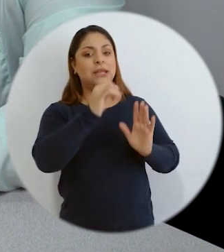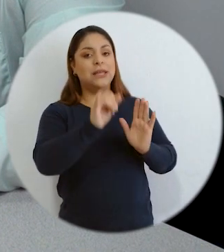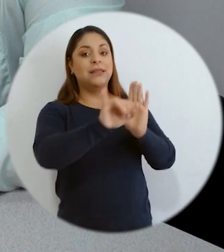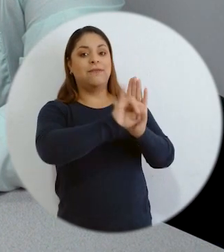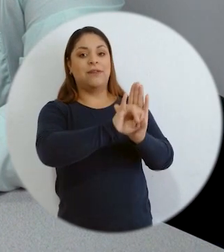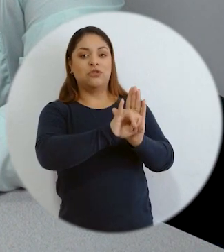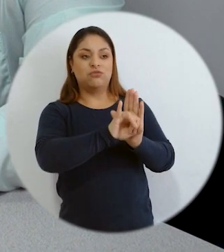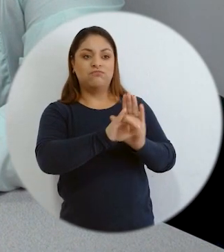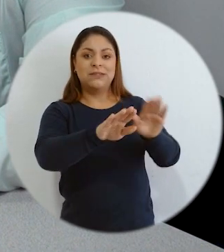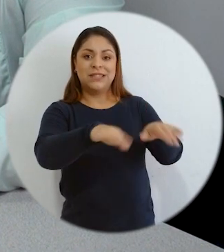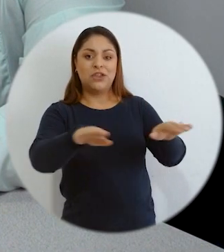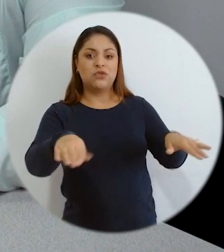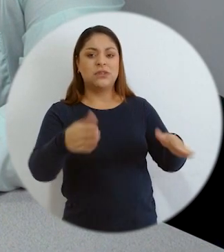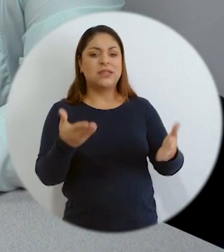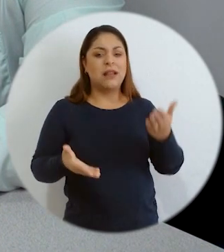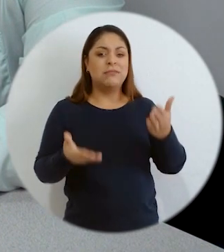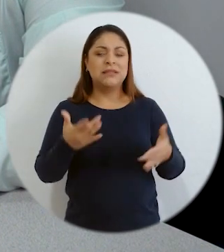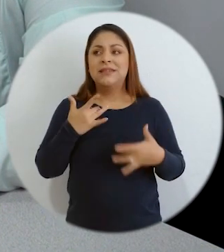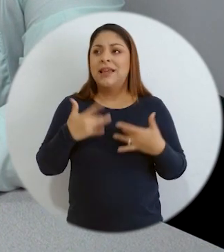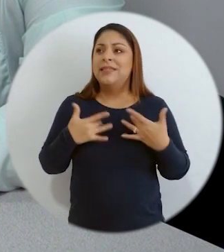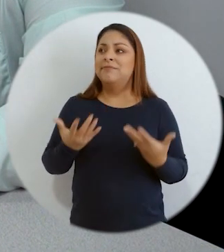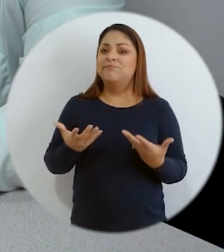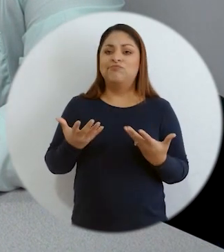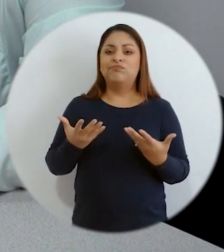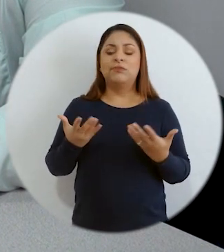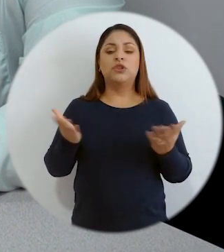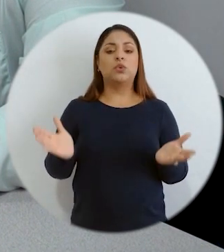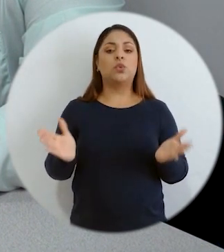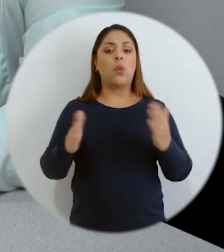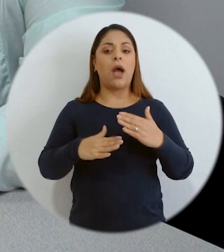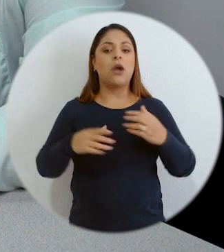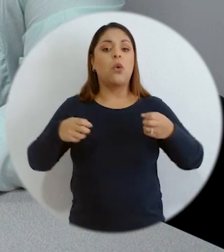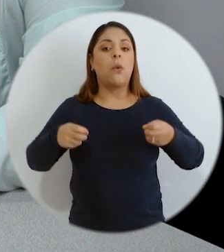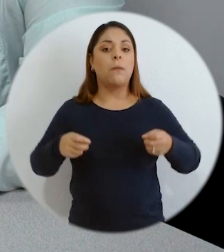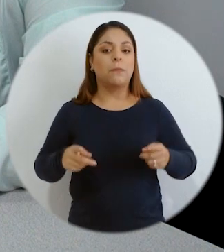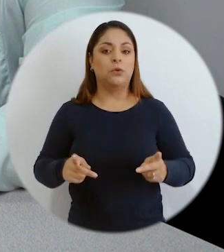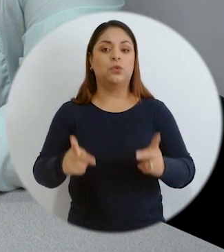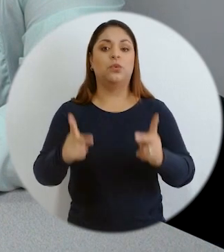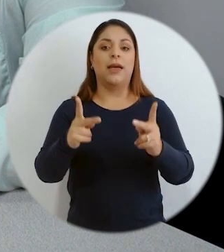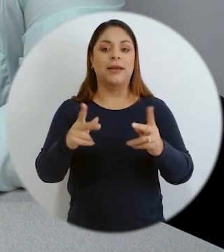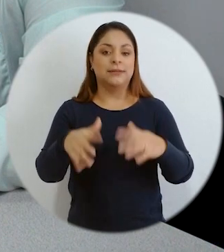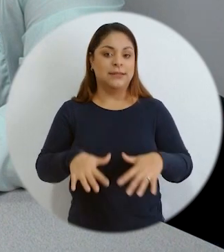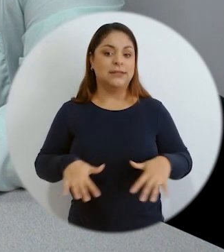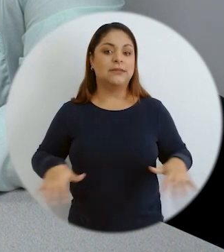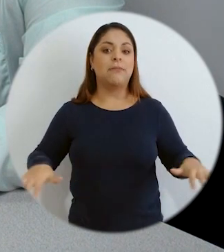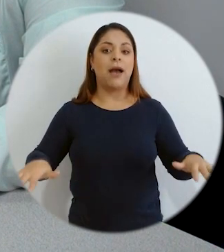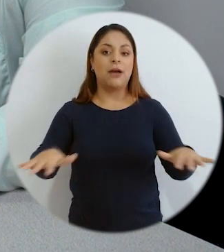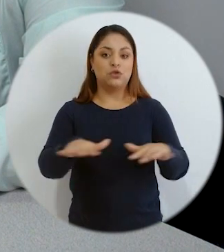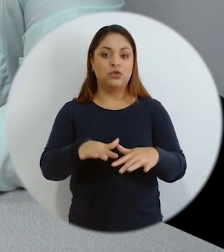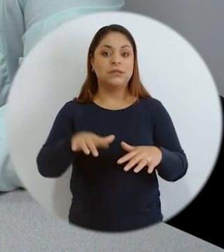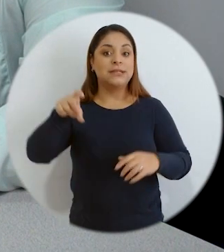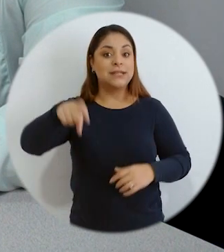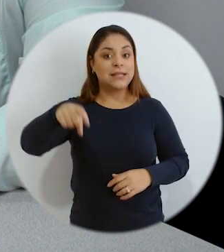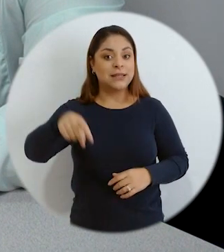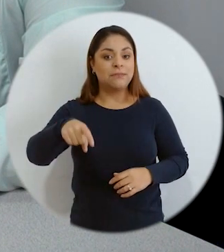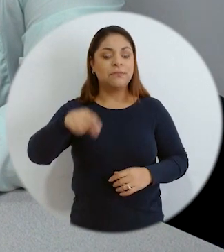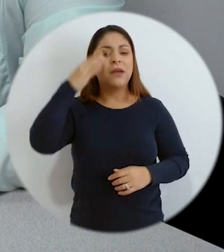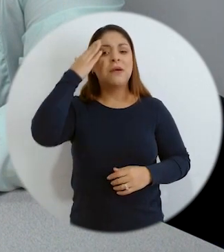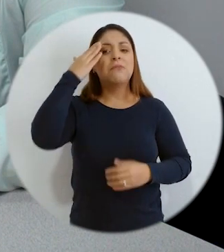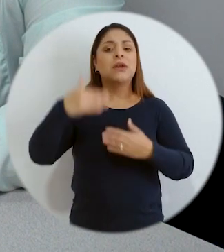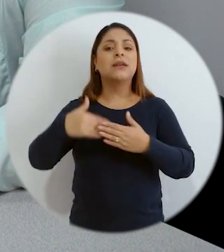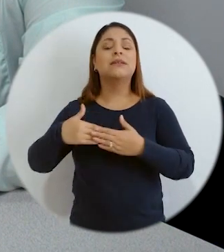identifico mucho con todos esos chicos que tal vez hoy sienten que no están recibiendo las oportunidades o los espacios que ellos